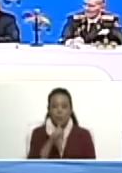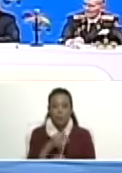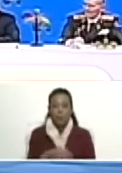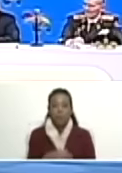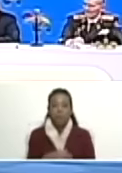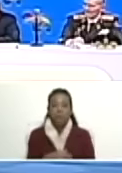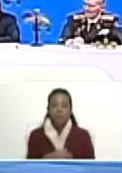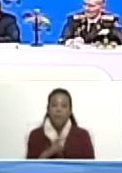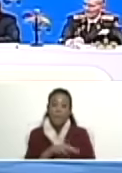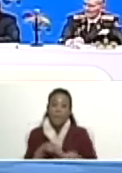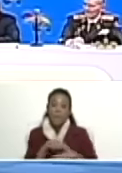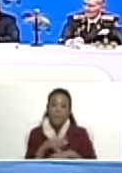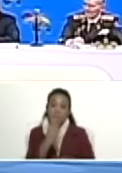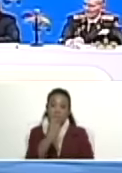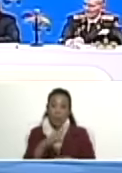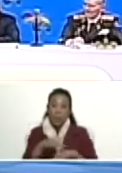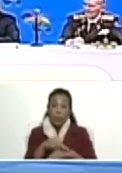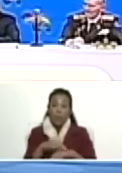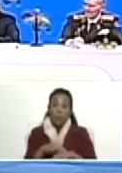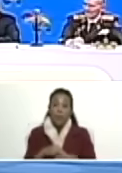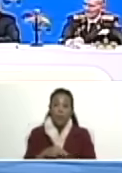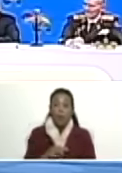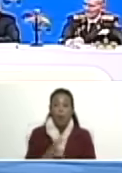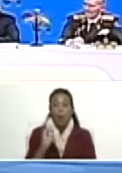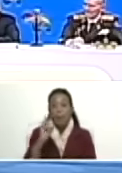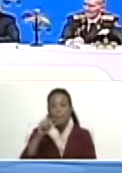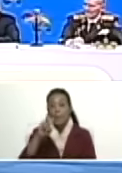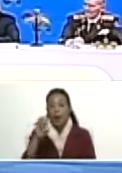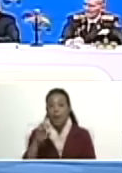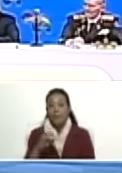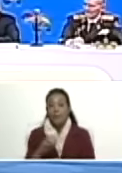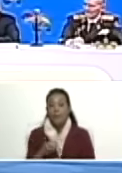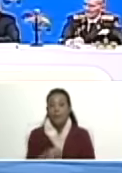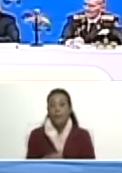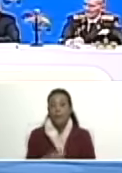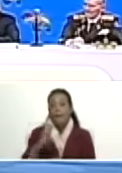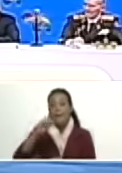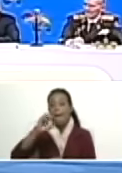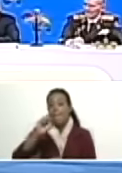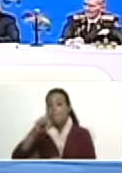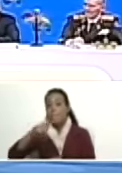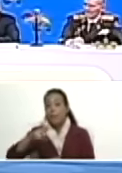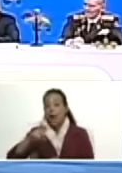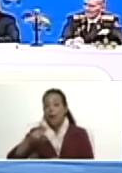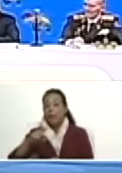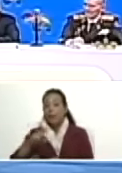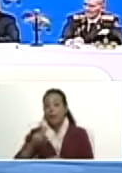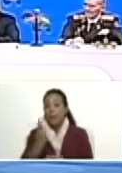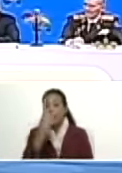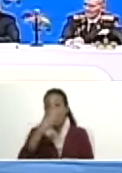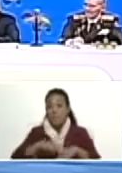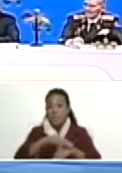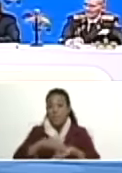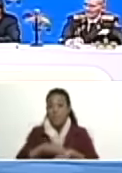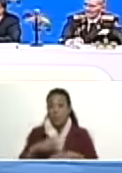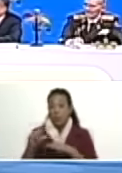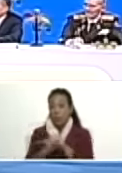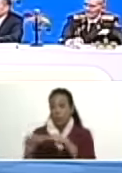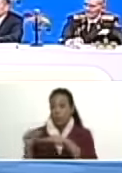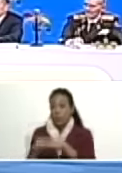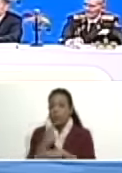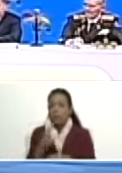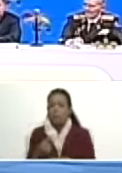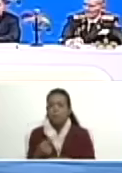Dice el primer ministro Mark Phillips. Mark Phillips, primer ministro de Guyana.